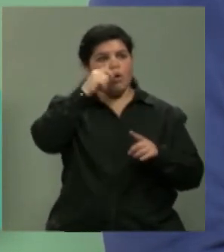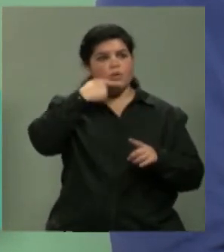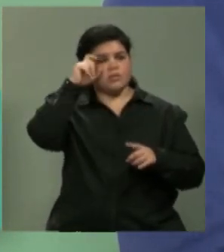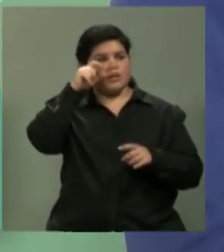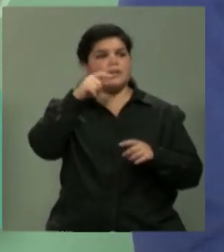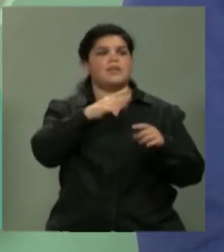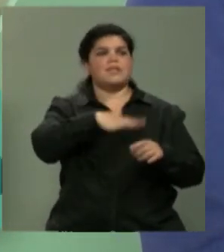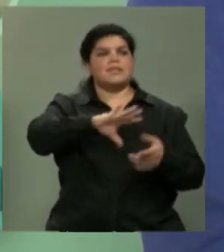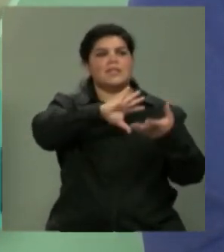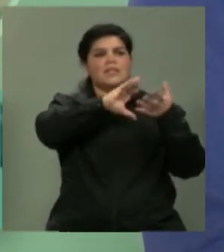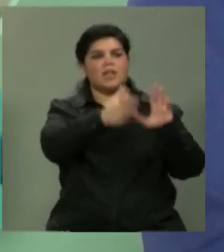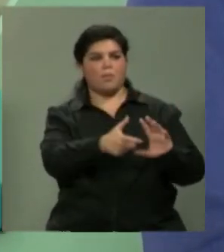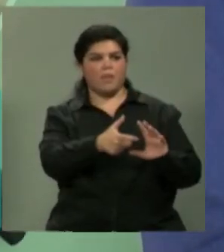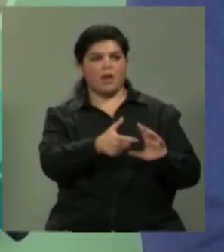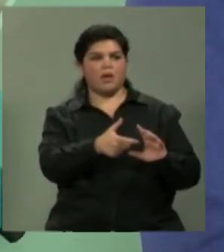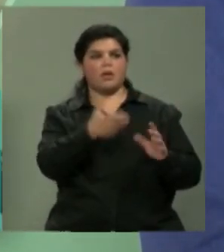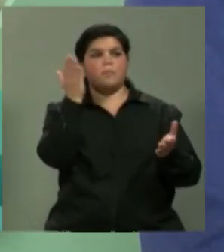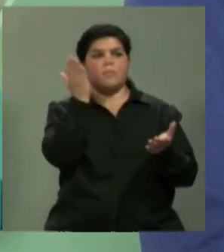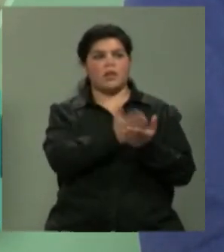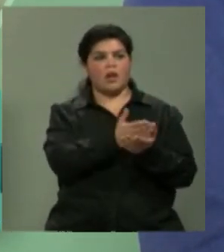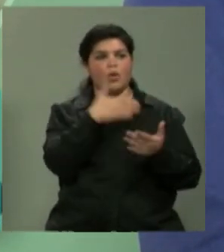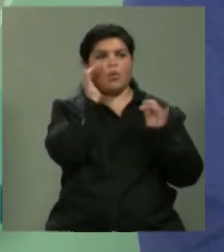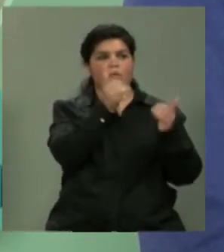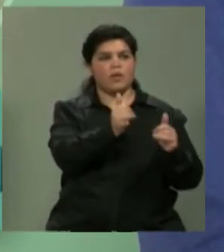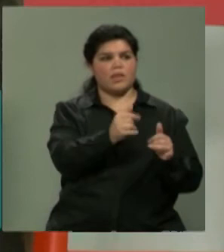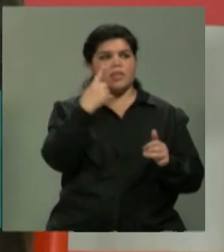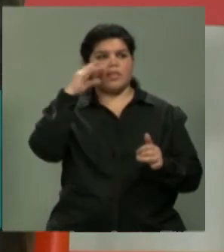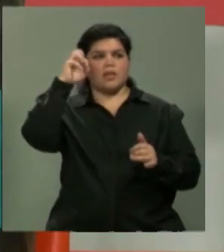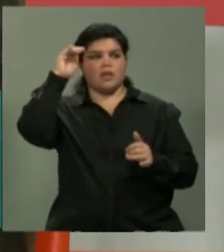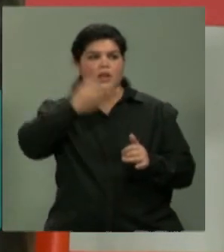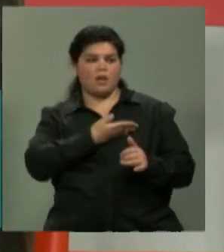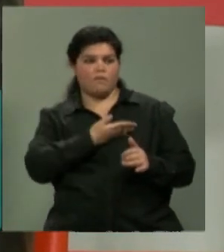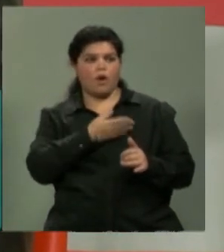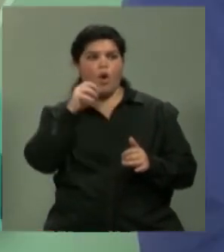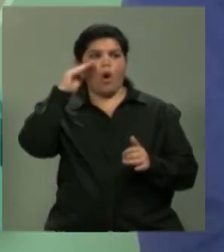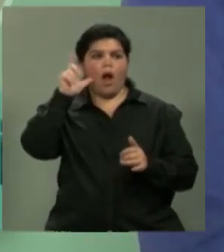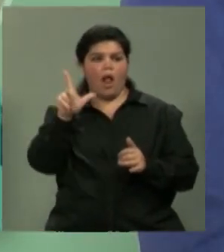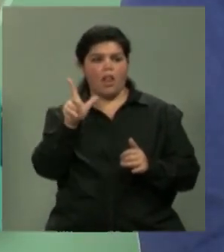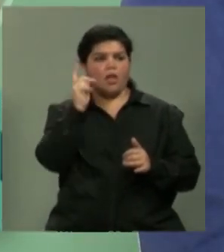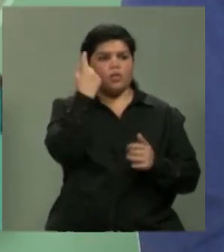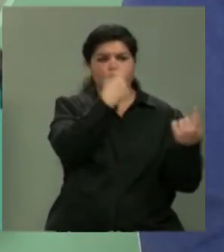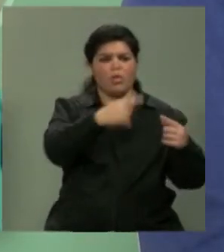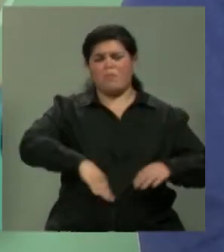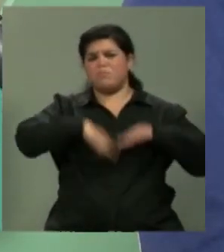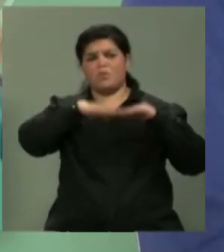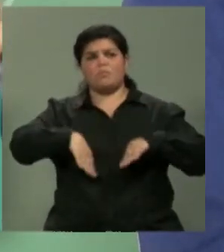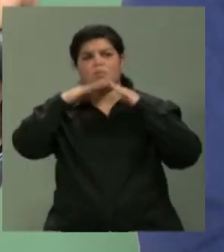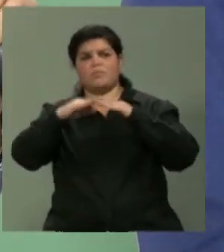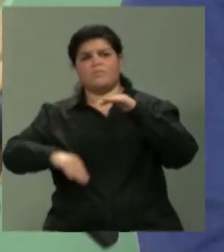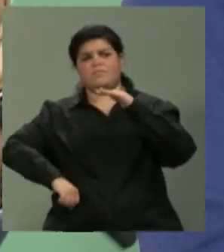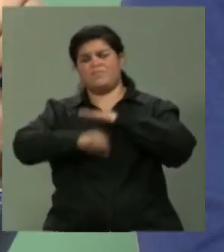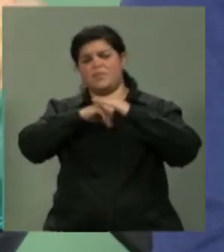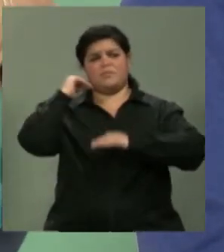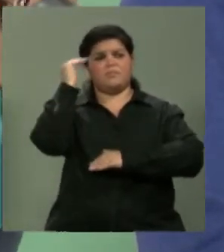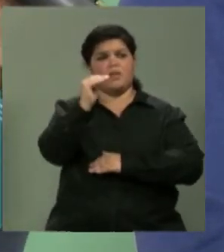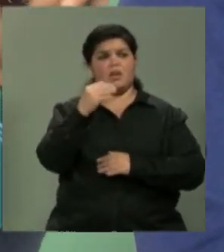sistema penal juvenil, hoy está desbordado, la DINAF está desbordada y la OAL está desbordada. Vos como legisladora, ¿qué has hecho para